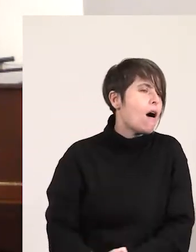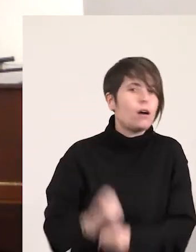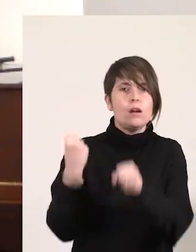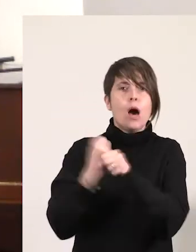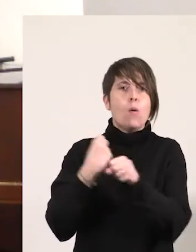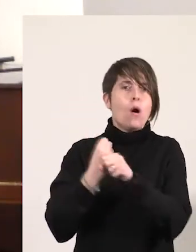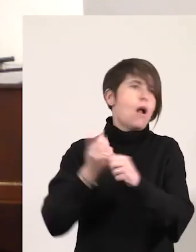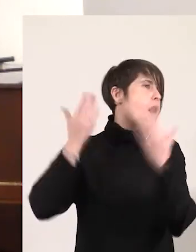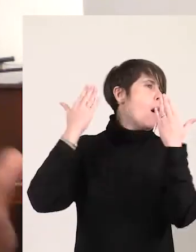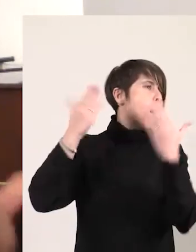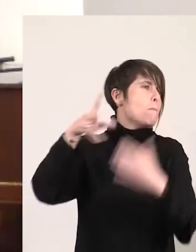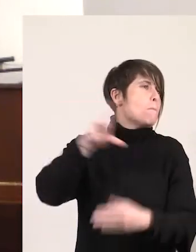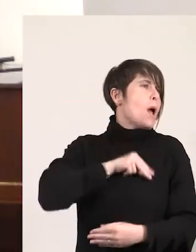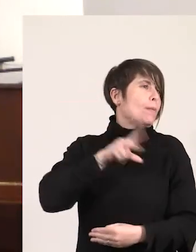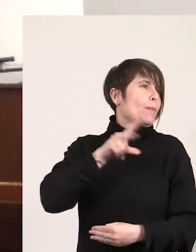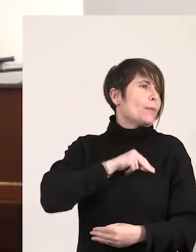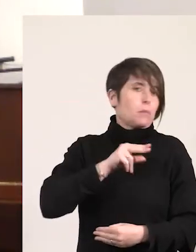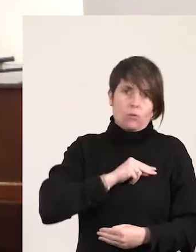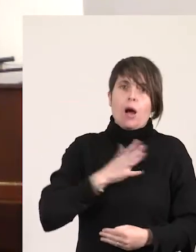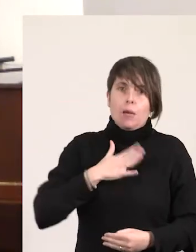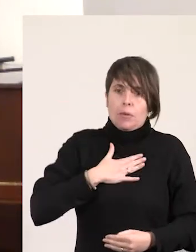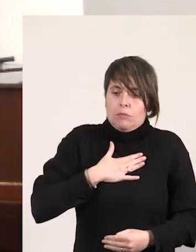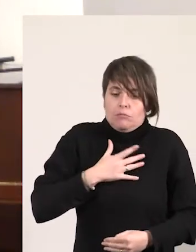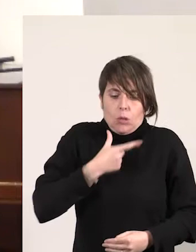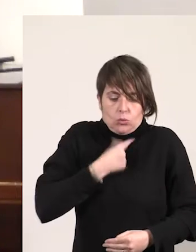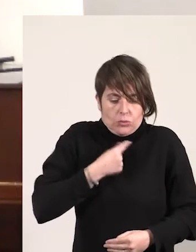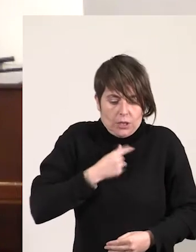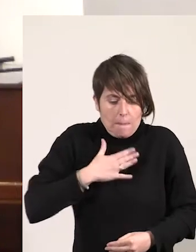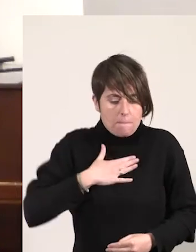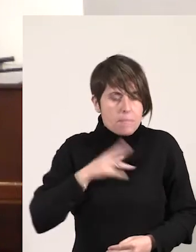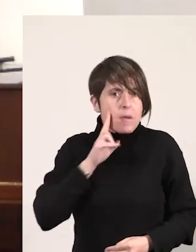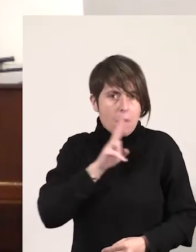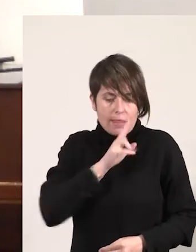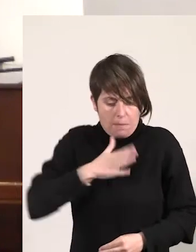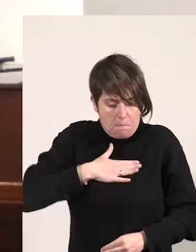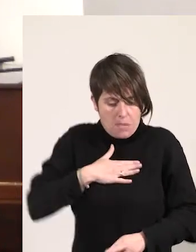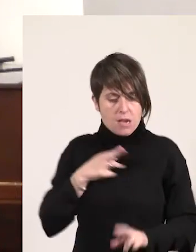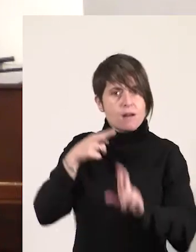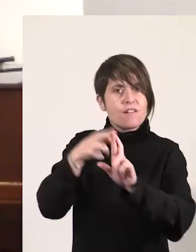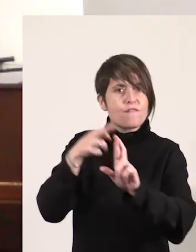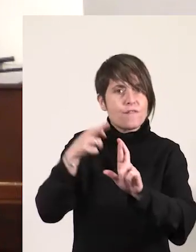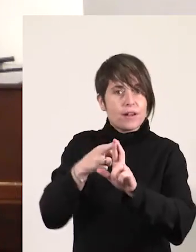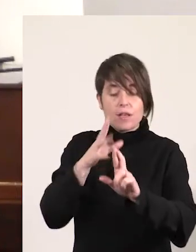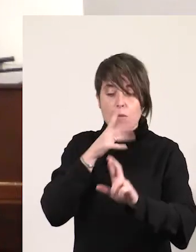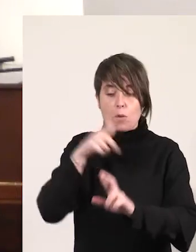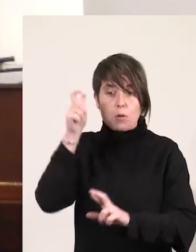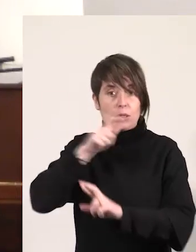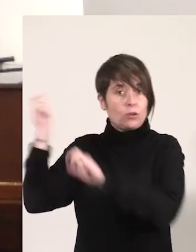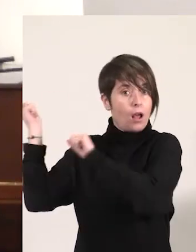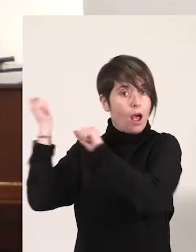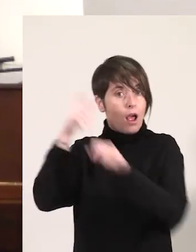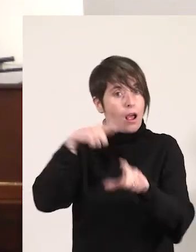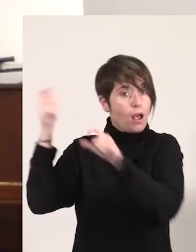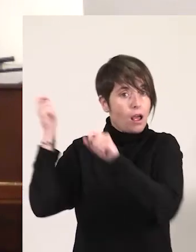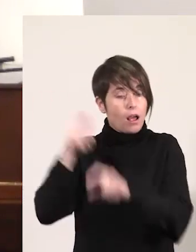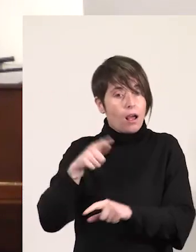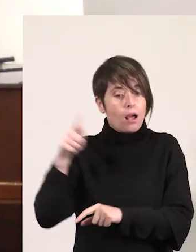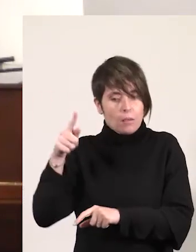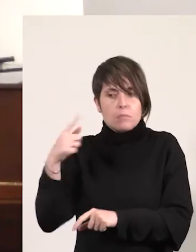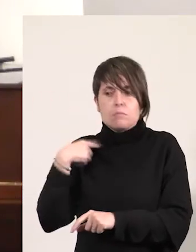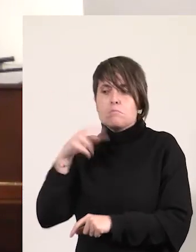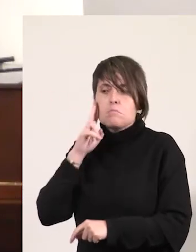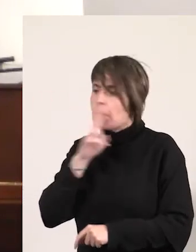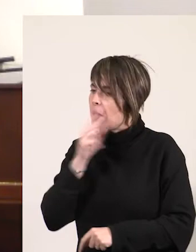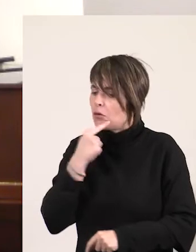una carrera laboral como súper laureada, ¿no? Me gustaría pensar que mi madre también decía, ella es mi referente, porque todas las caboverdianas